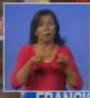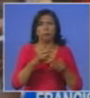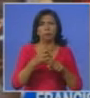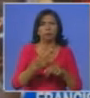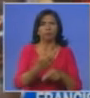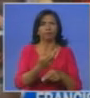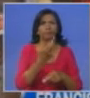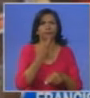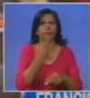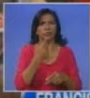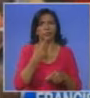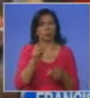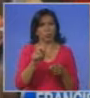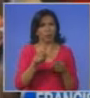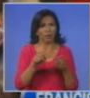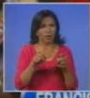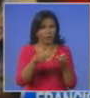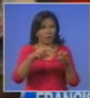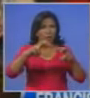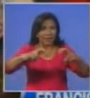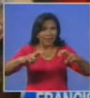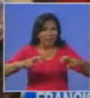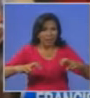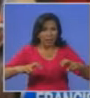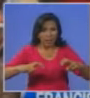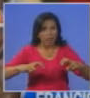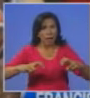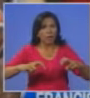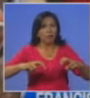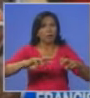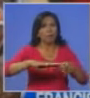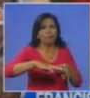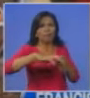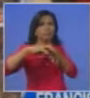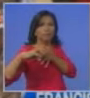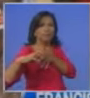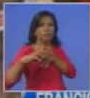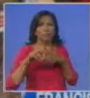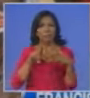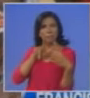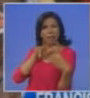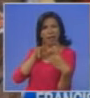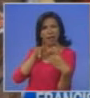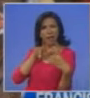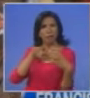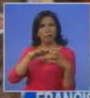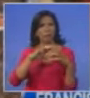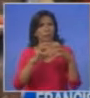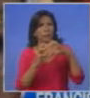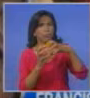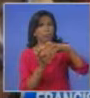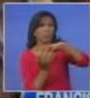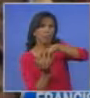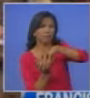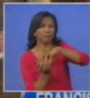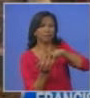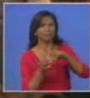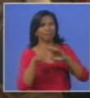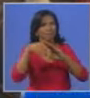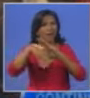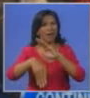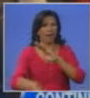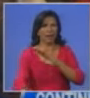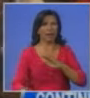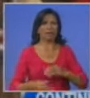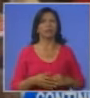unos ha hecho peso solo a un lado, y por tomarse una foto y para hacer una grabación, yo no sé. Y el único me acaban